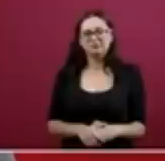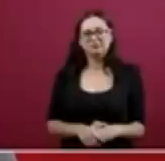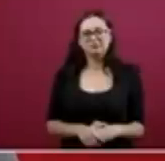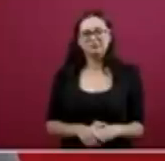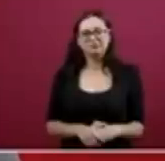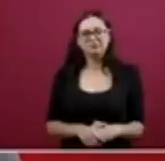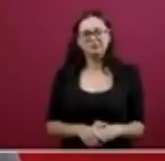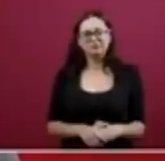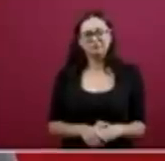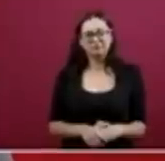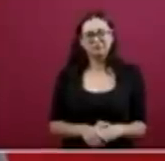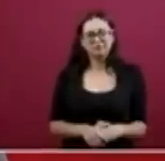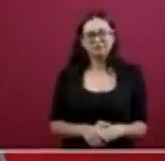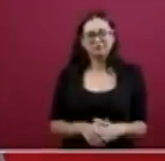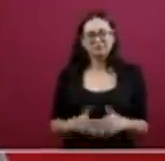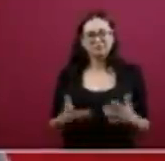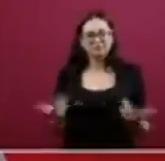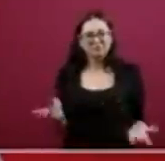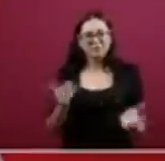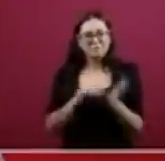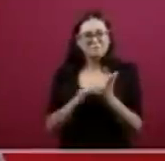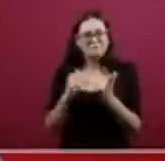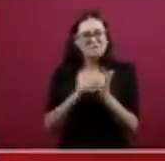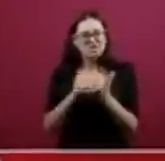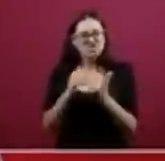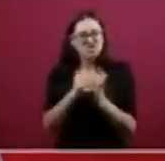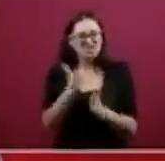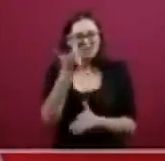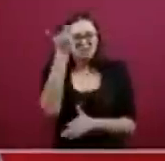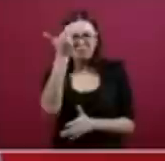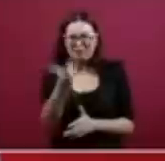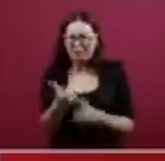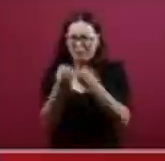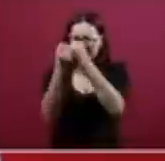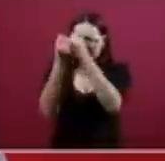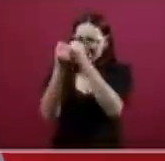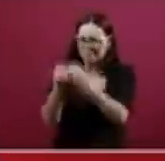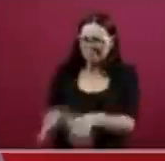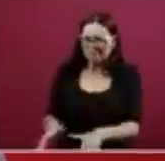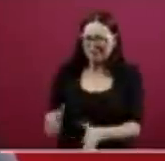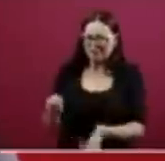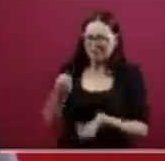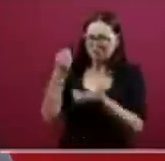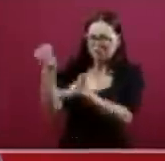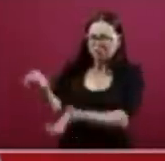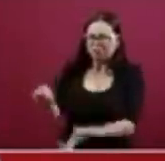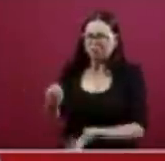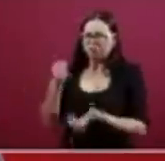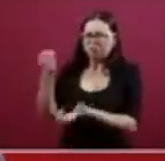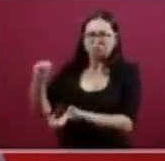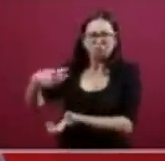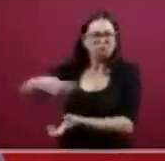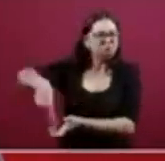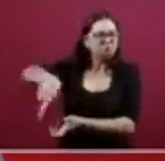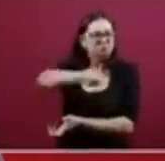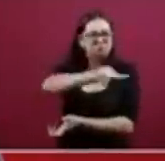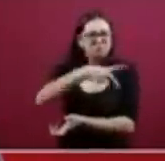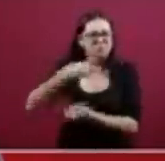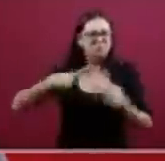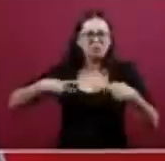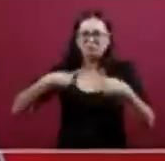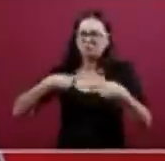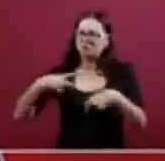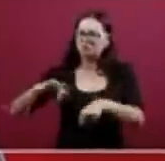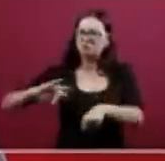estamos hablando de miles de millones de pesos que se entregaban y no llegaban a